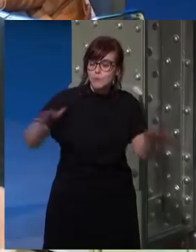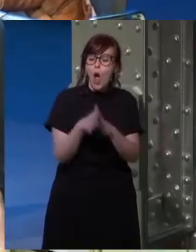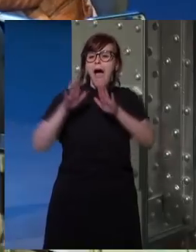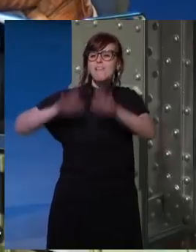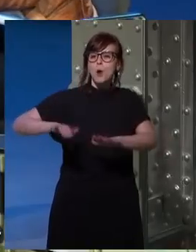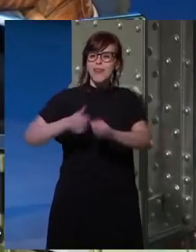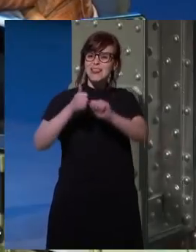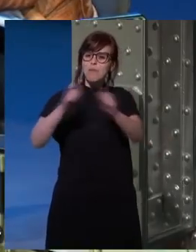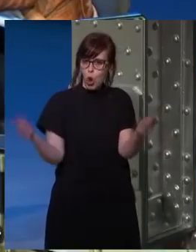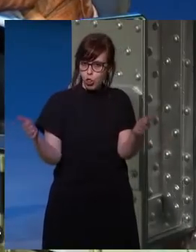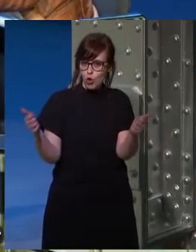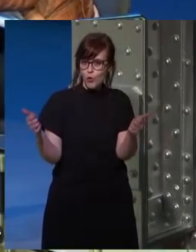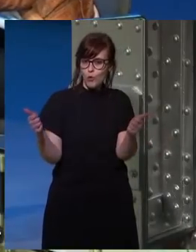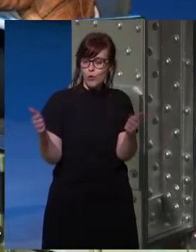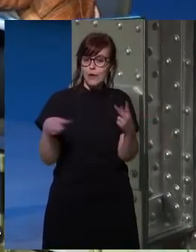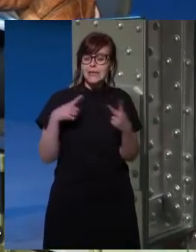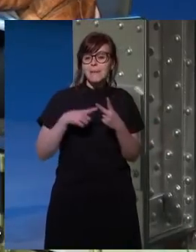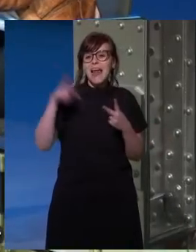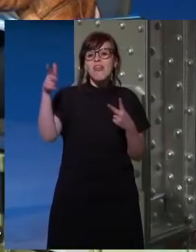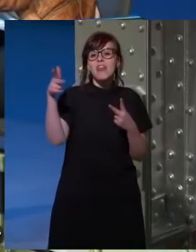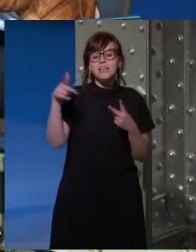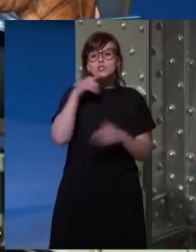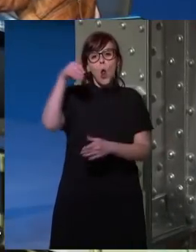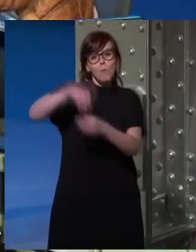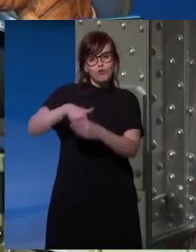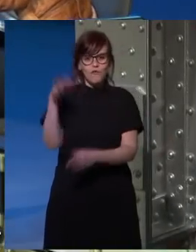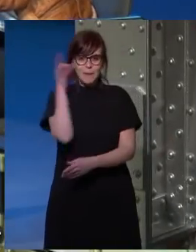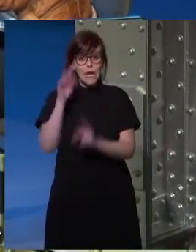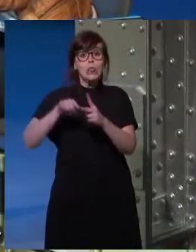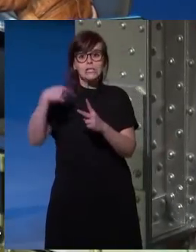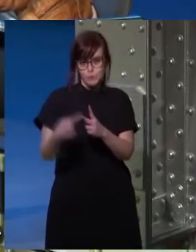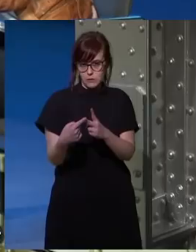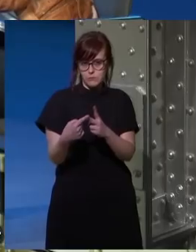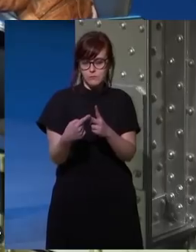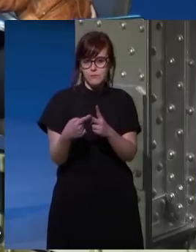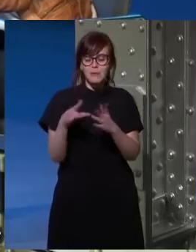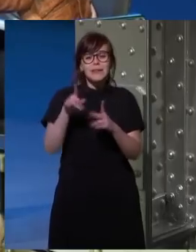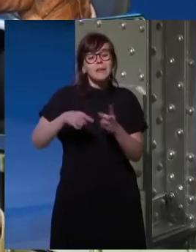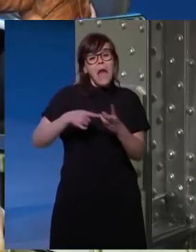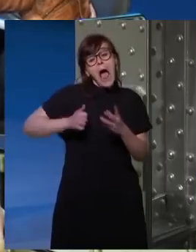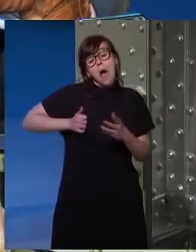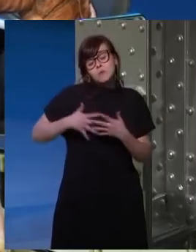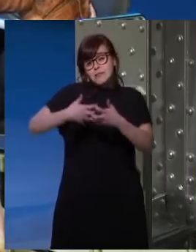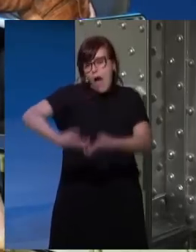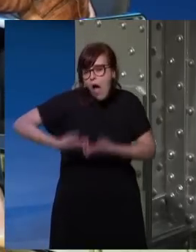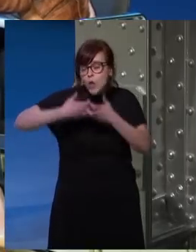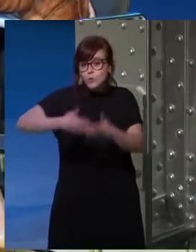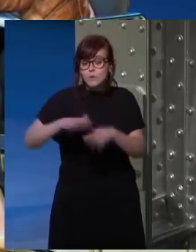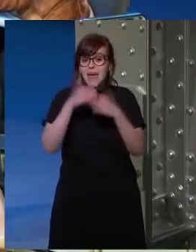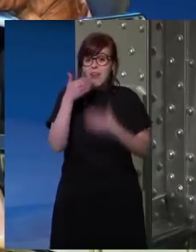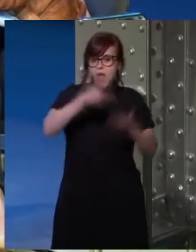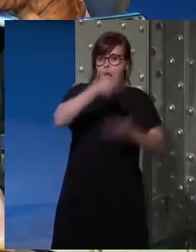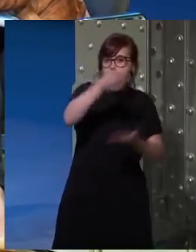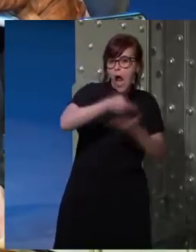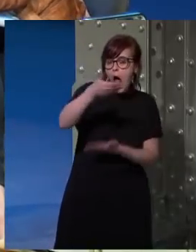divorcio primero y del derecho al voto femenino después, ¿no? Y también intentó combatir, a través de las páginas